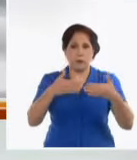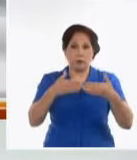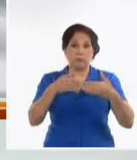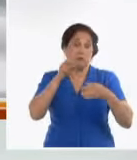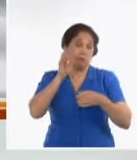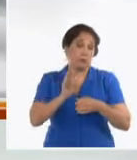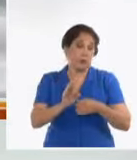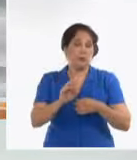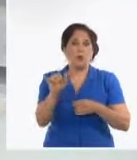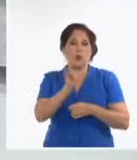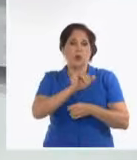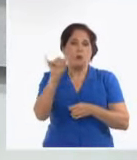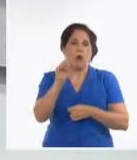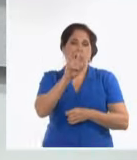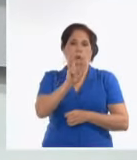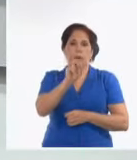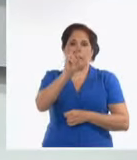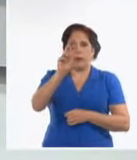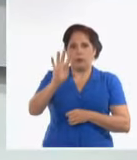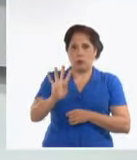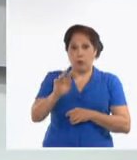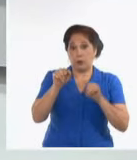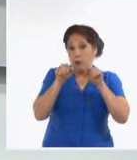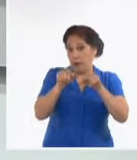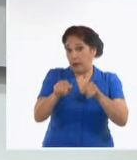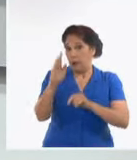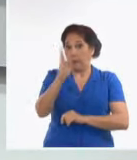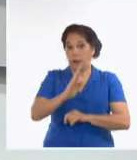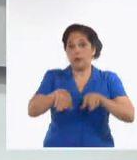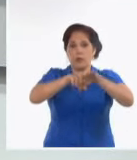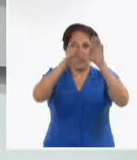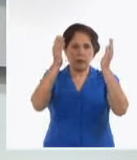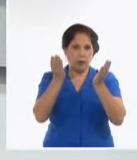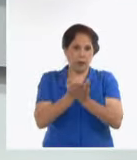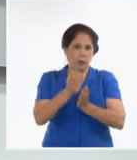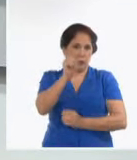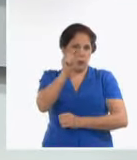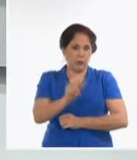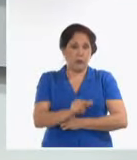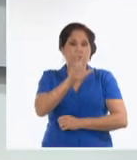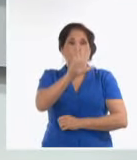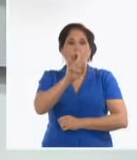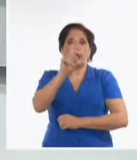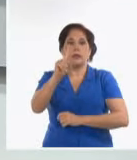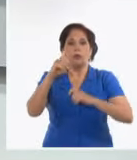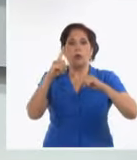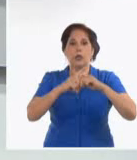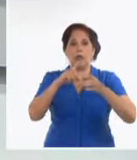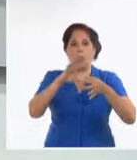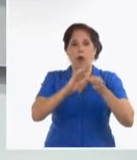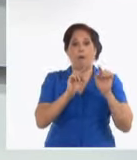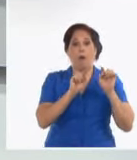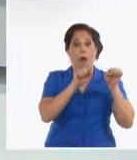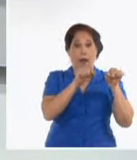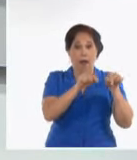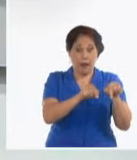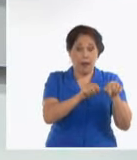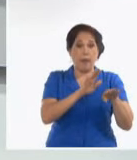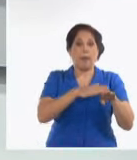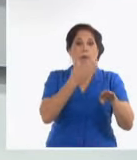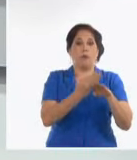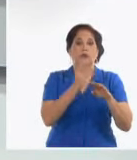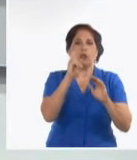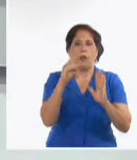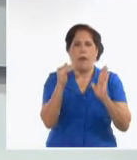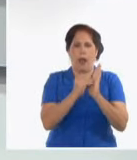Busto Arcisio 2024 cuando el bronce mundial Alejandro Claro de los 51 kilogramos enfrente después de las 2 de la tarde